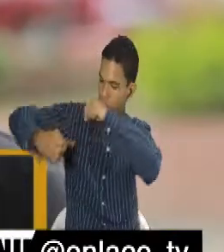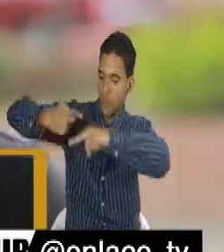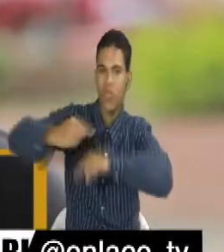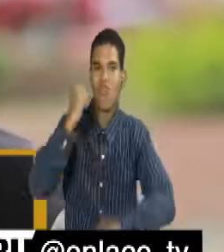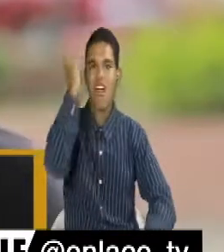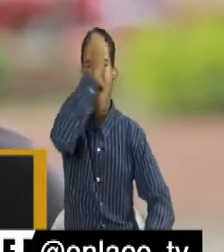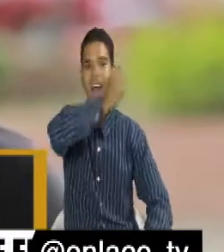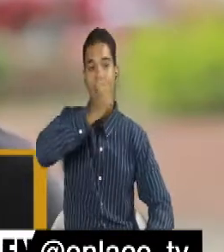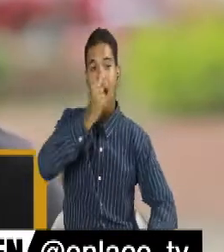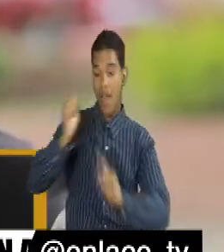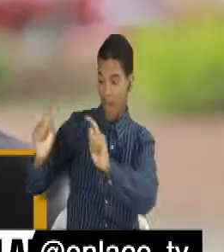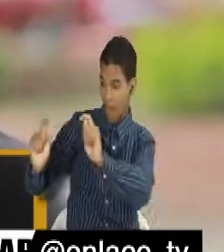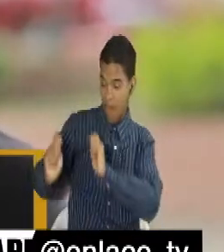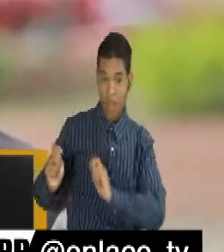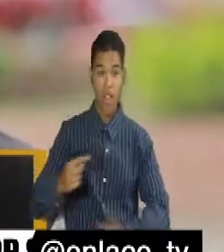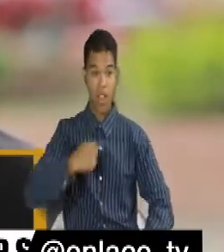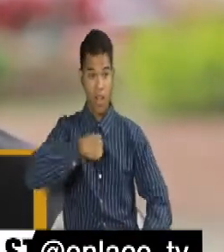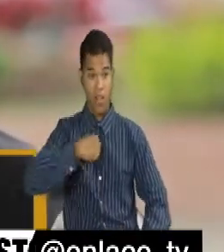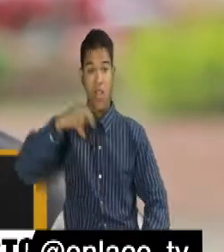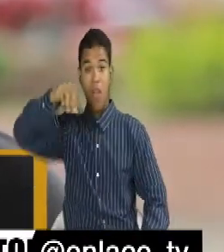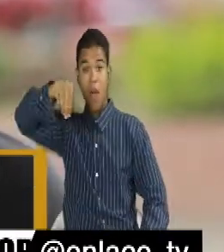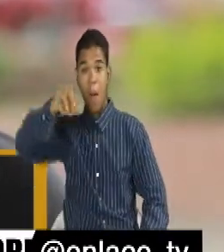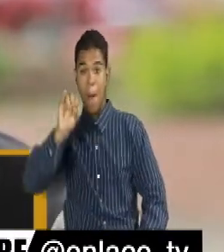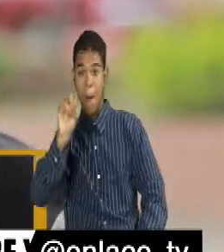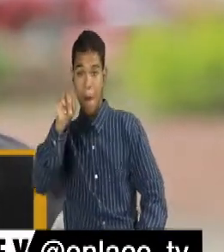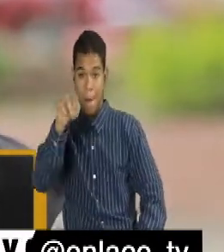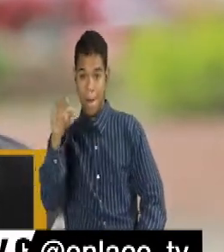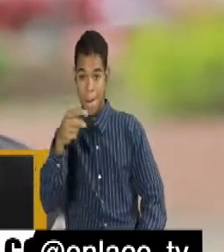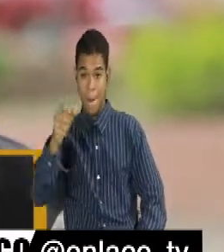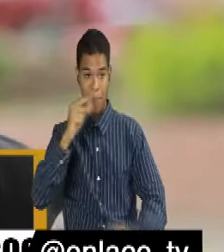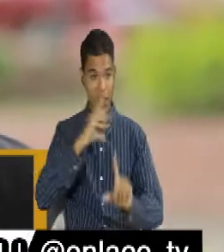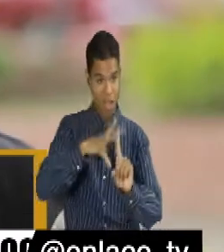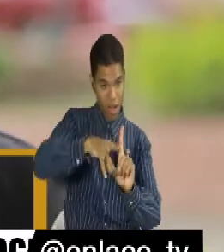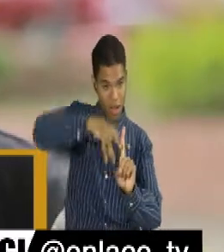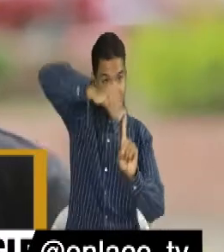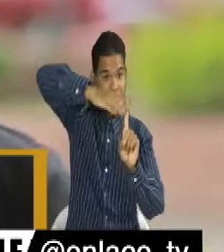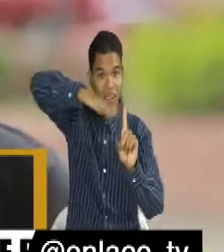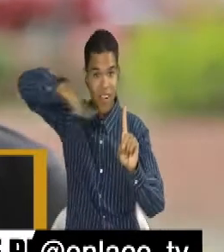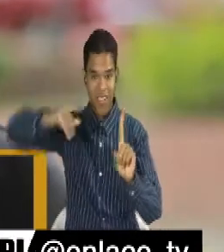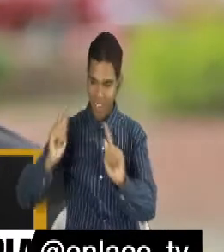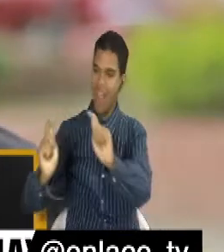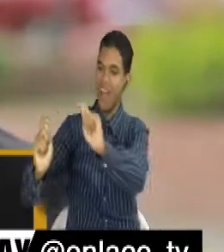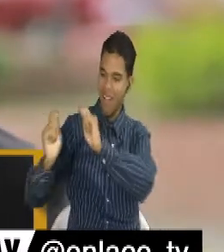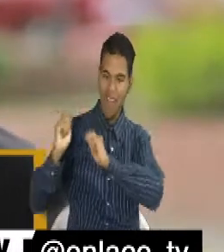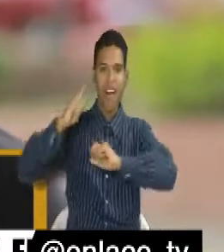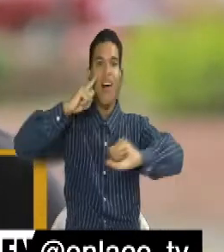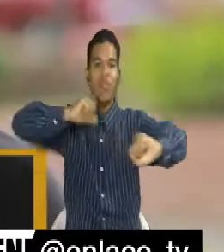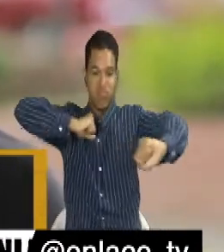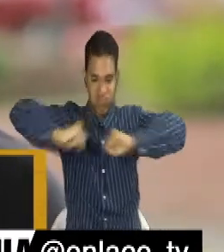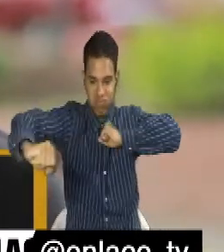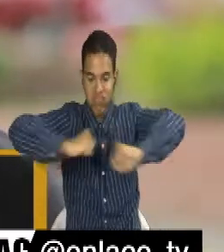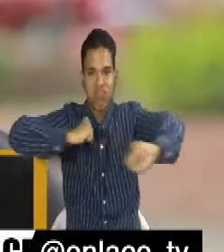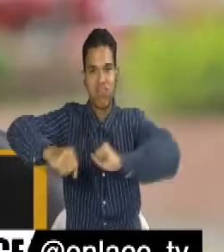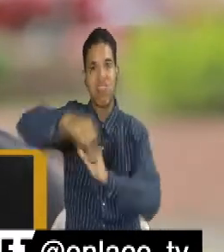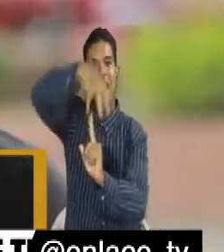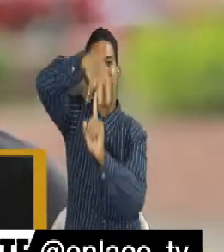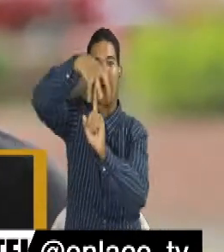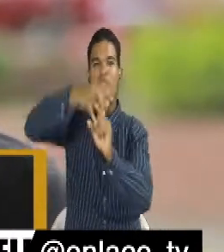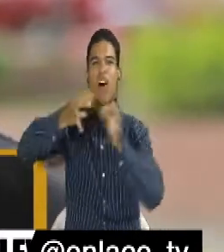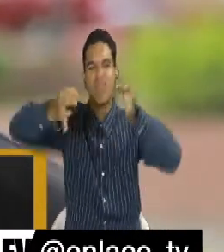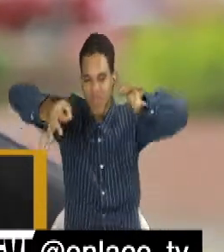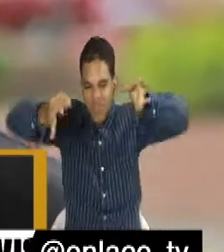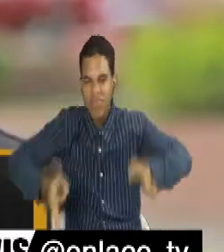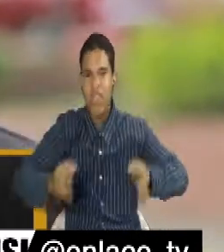comunidad, como Minga Afromagdalénica, estamos organizando este festival, pero en sí es para que la